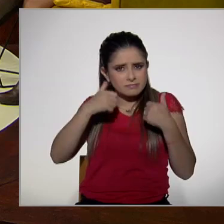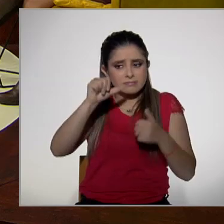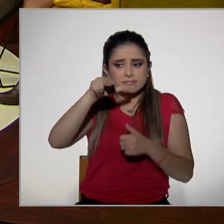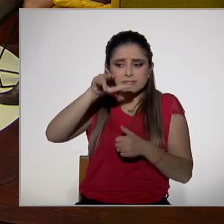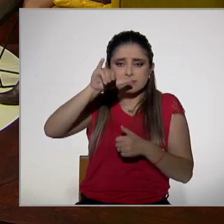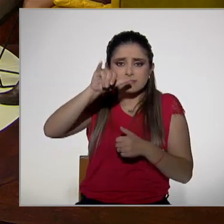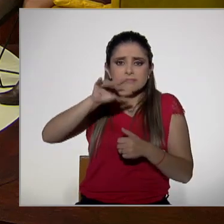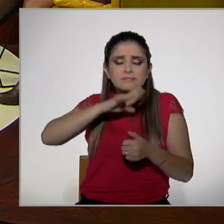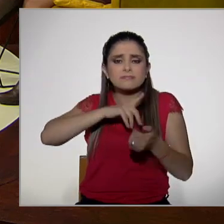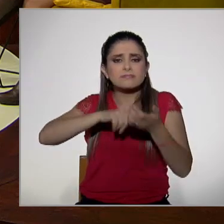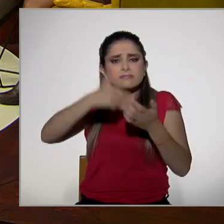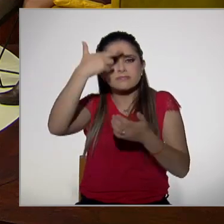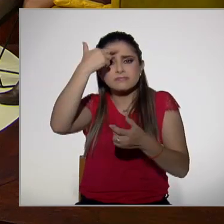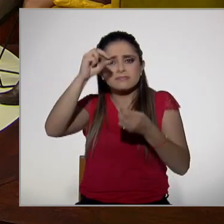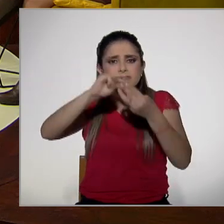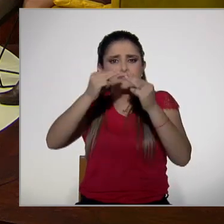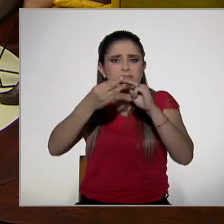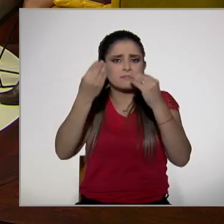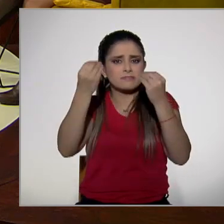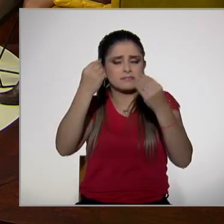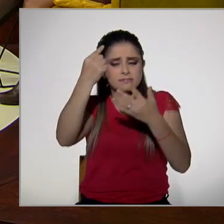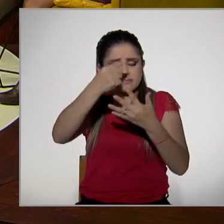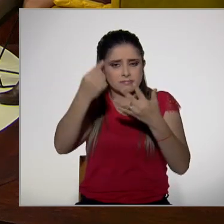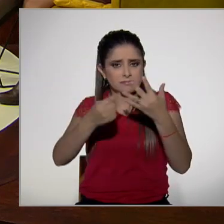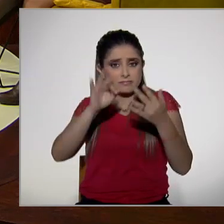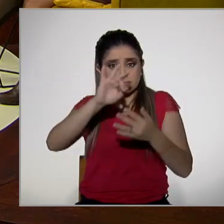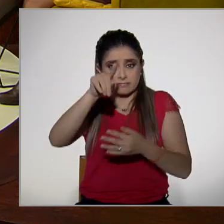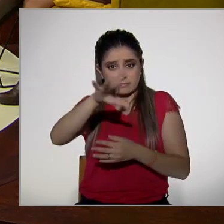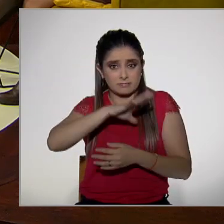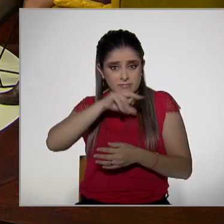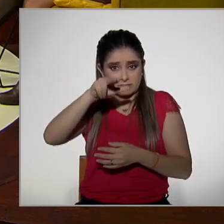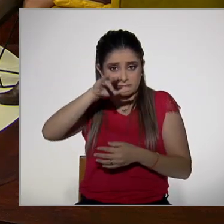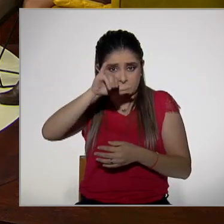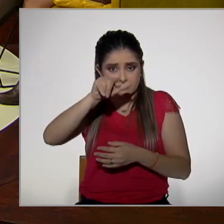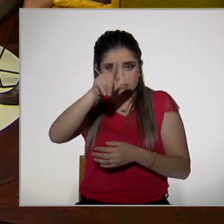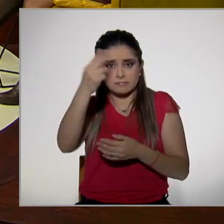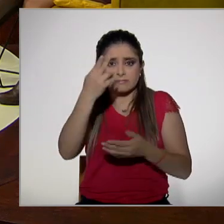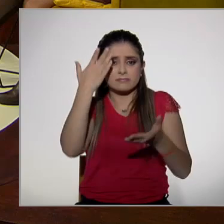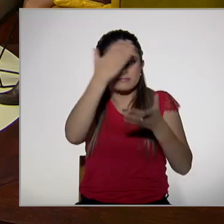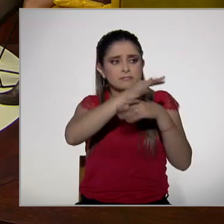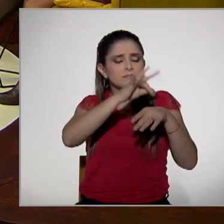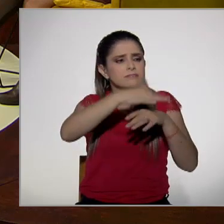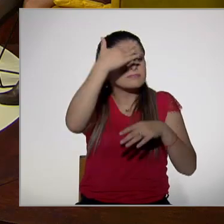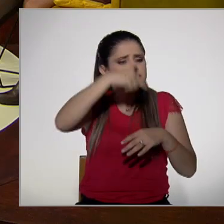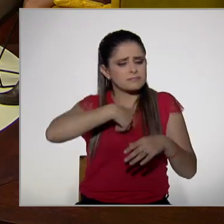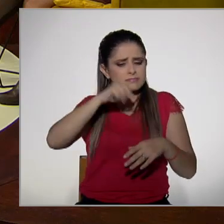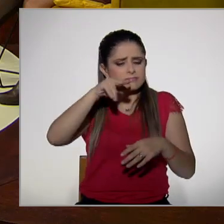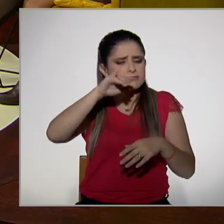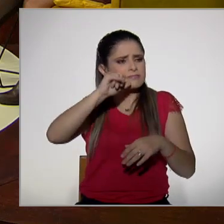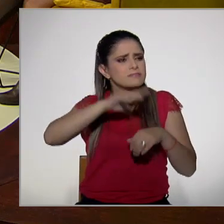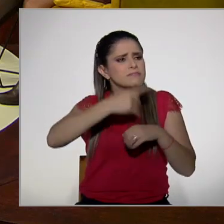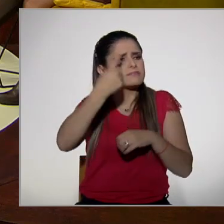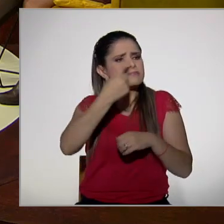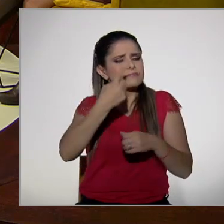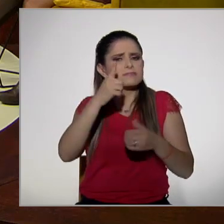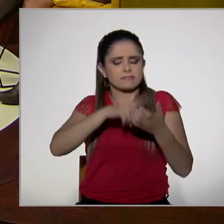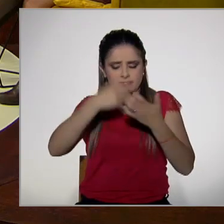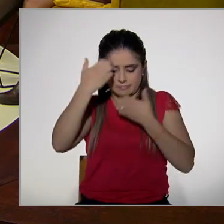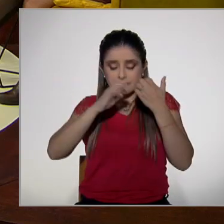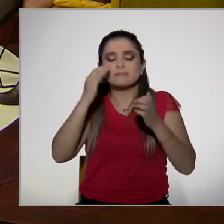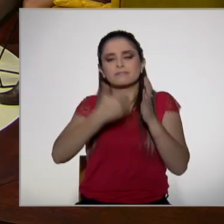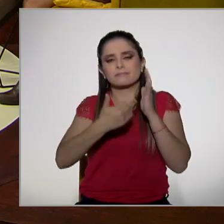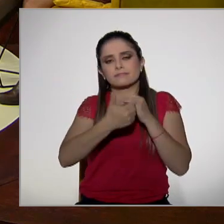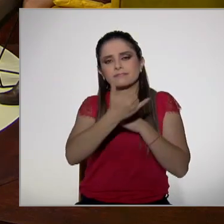la anemia tiene muchísimas caras si tú tienes anemia tienes que averiguar cuál es la causa de tu anemia si es por deficiencia de hierro